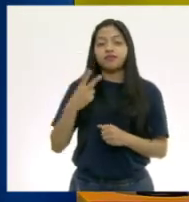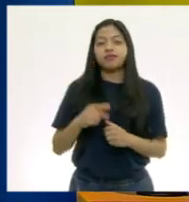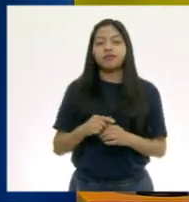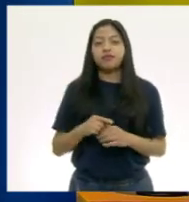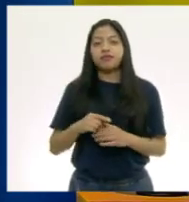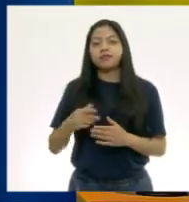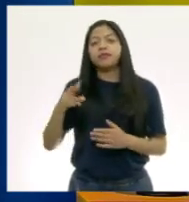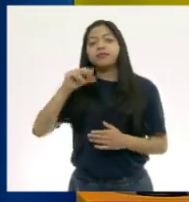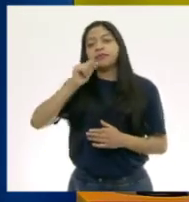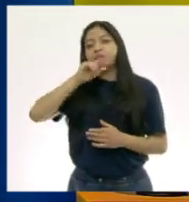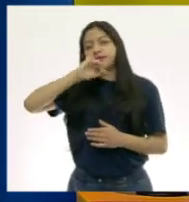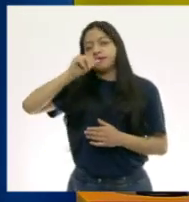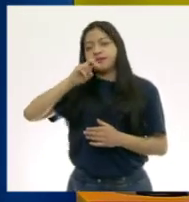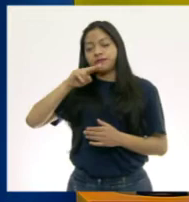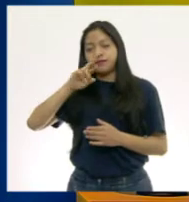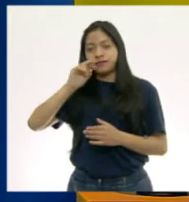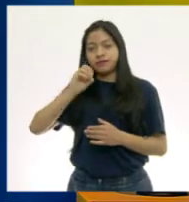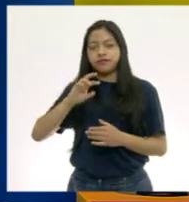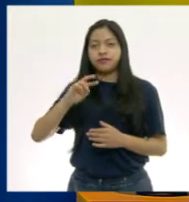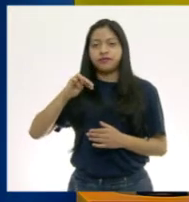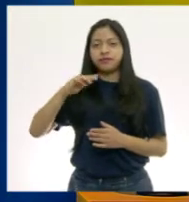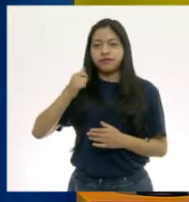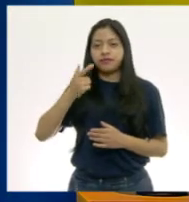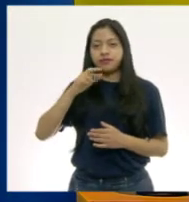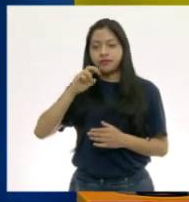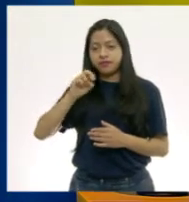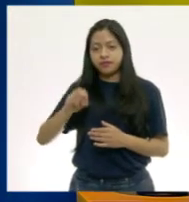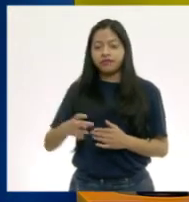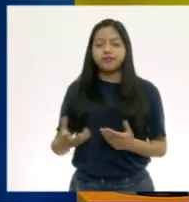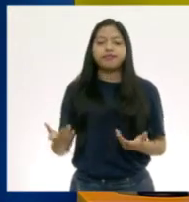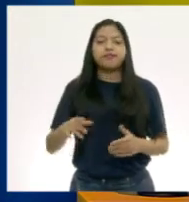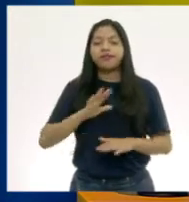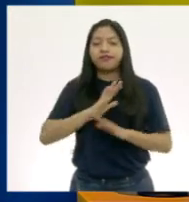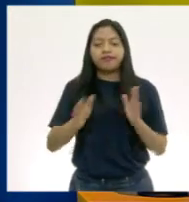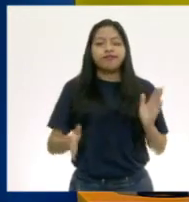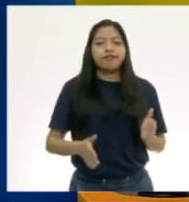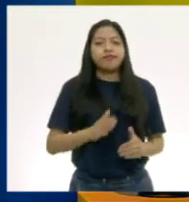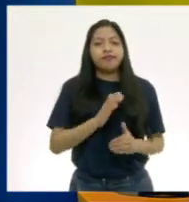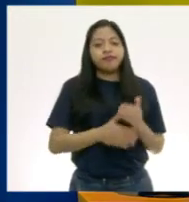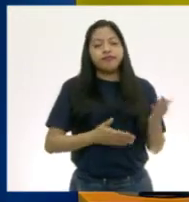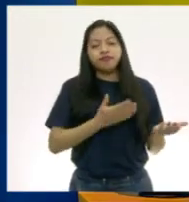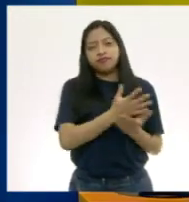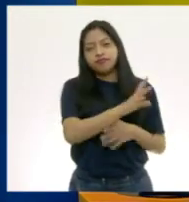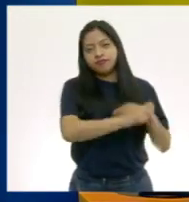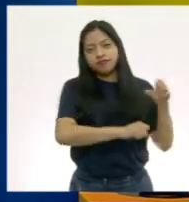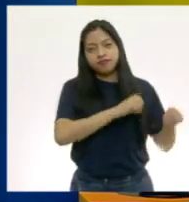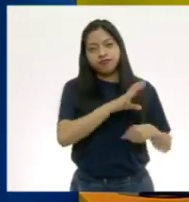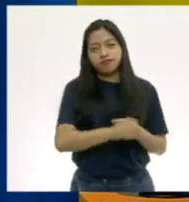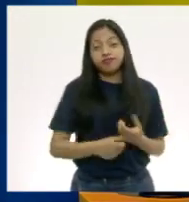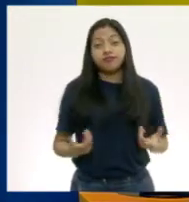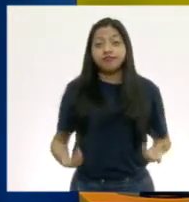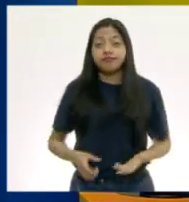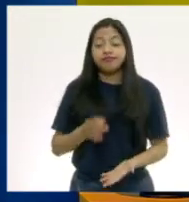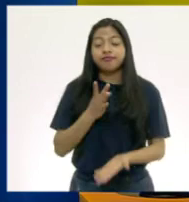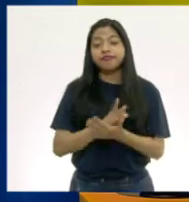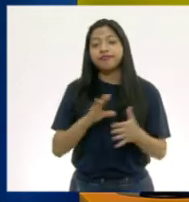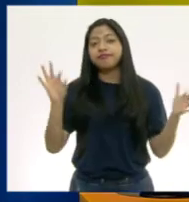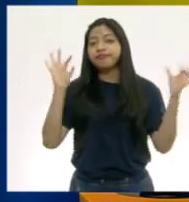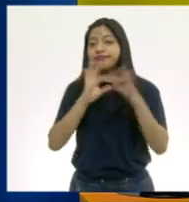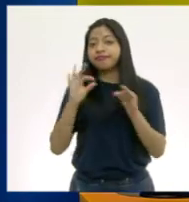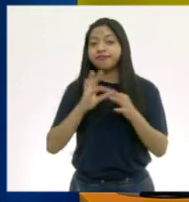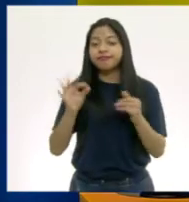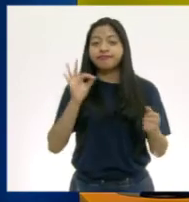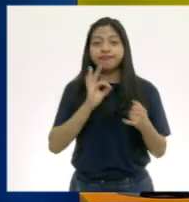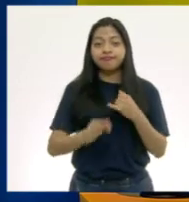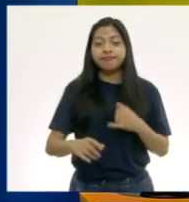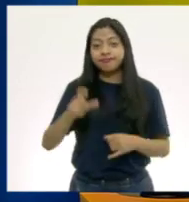y ya definitivamente integrarlos al mundo greco-romano. Y bueno, pues solo quedaría mencionar que